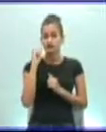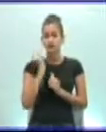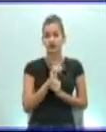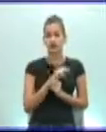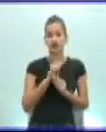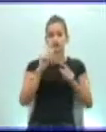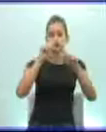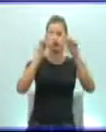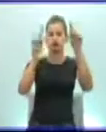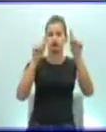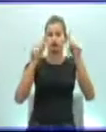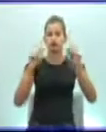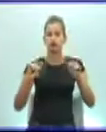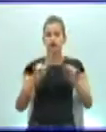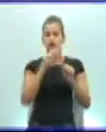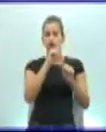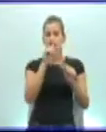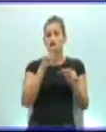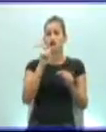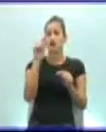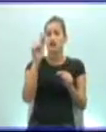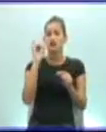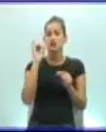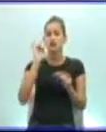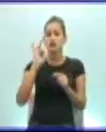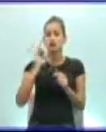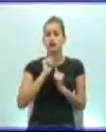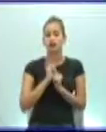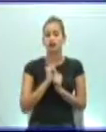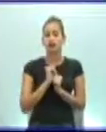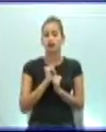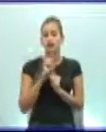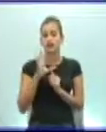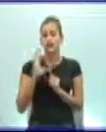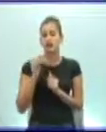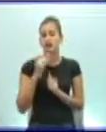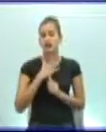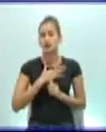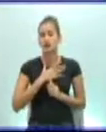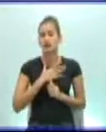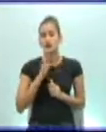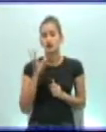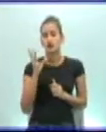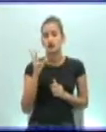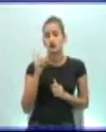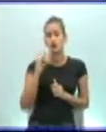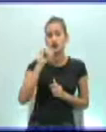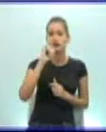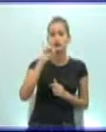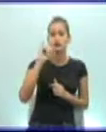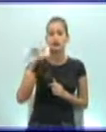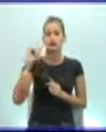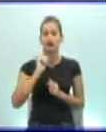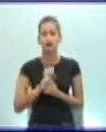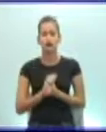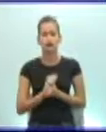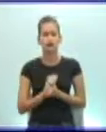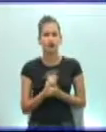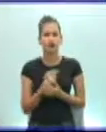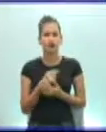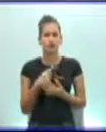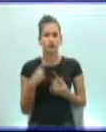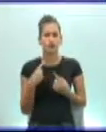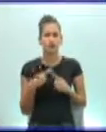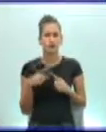formado por un elemento, raíz de 7. Y la afirmación es que pertenece a los números irracionales. Suelen los estudiantes en este caso decir que la